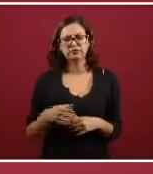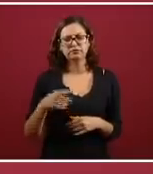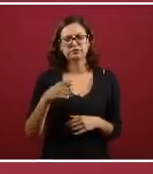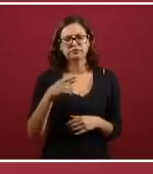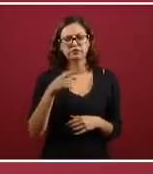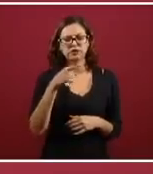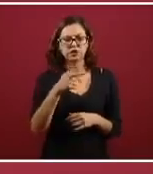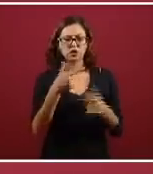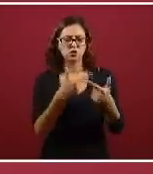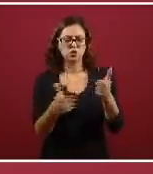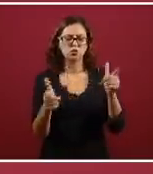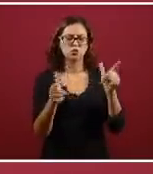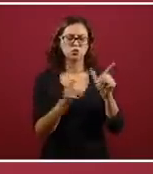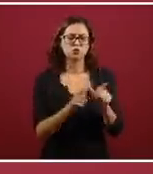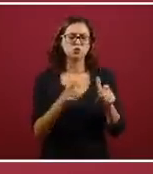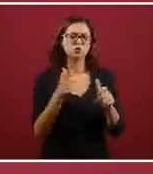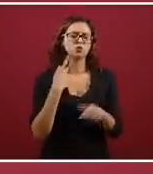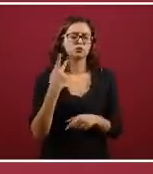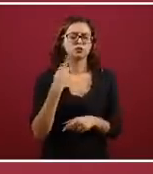del Partido Demócrata